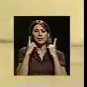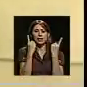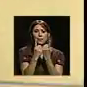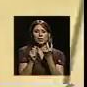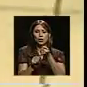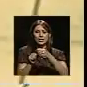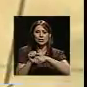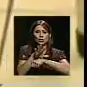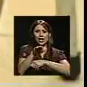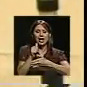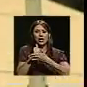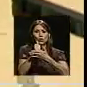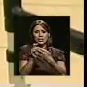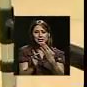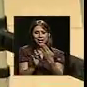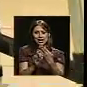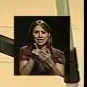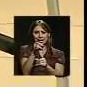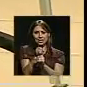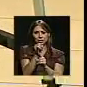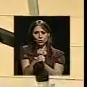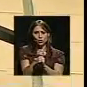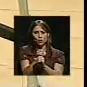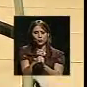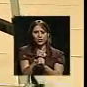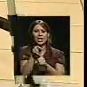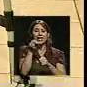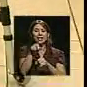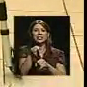de Asesoría en Ayudas Técnicas de la institución,